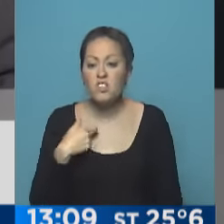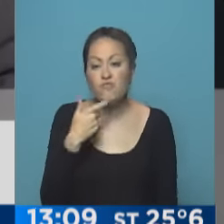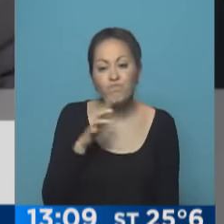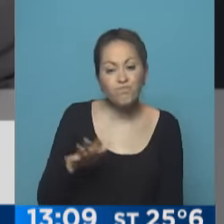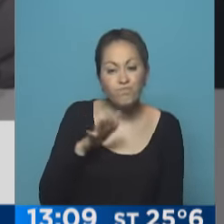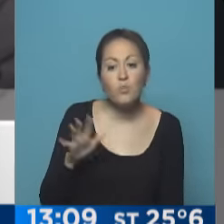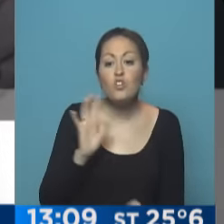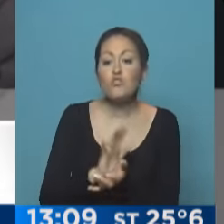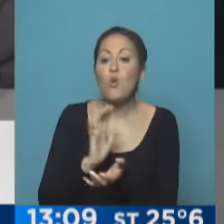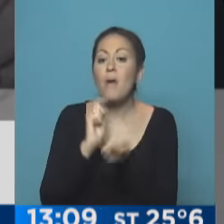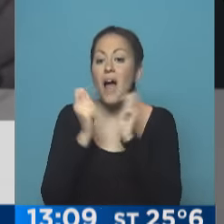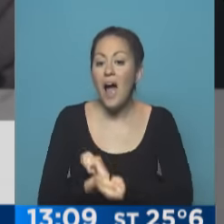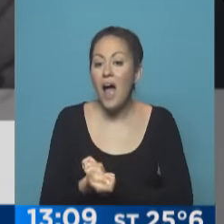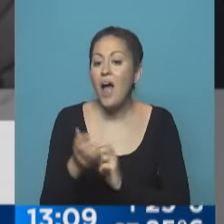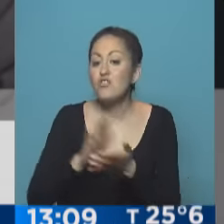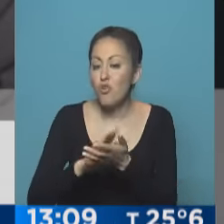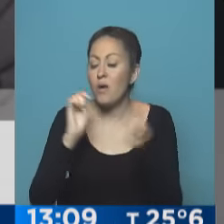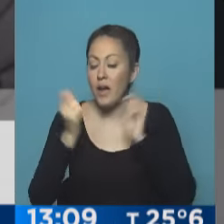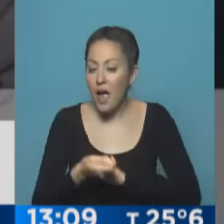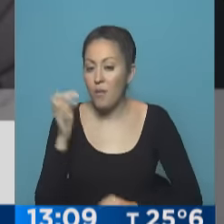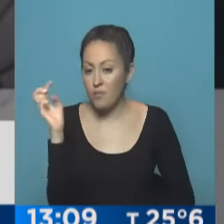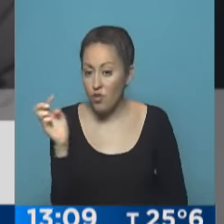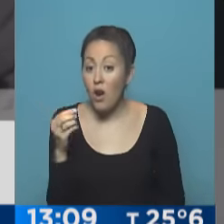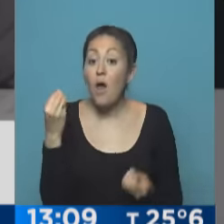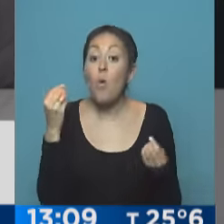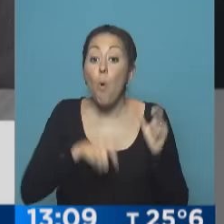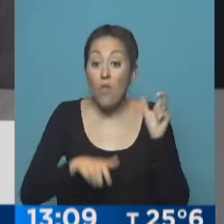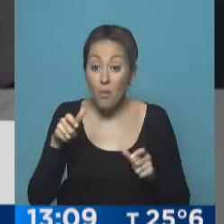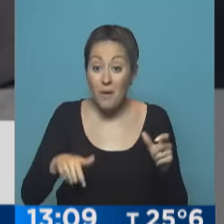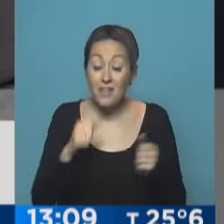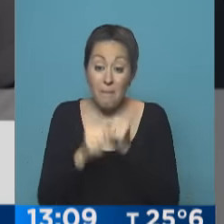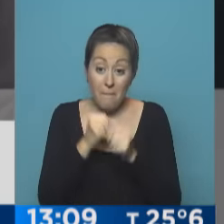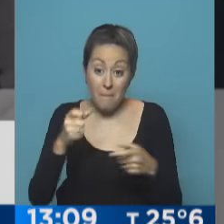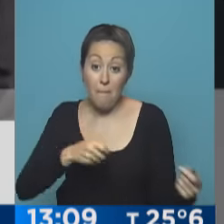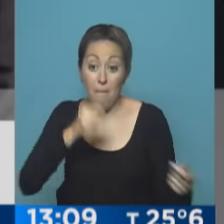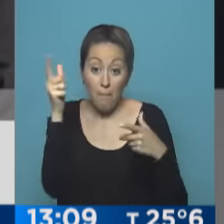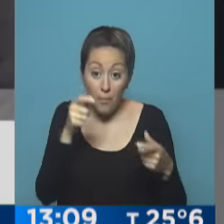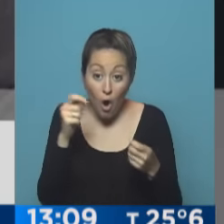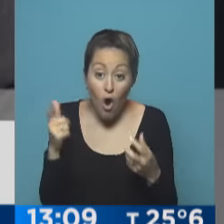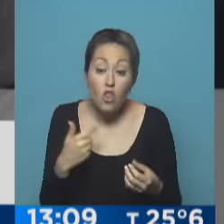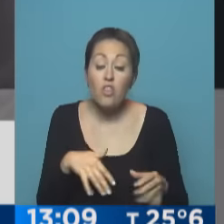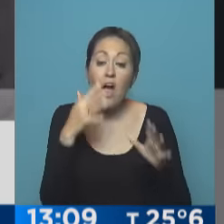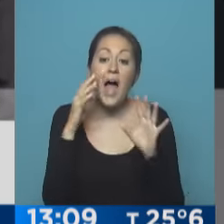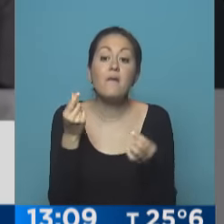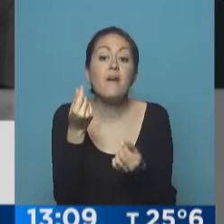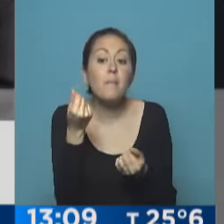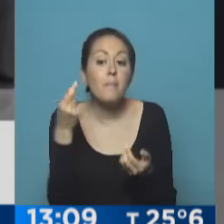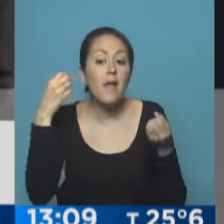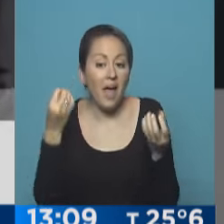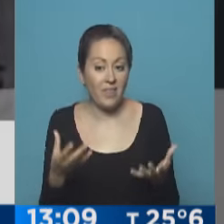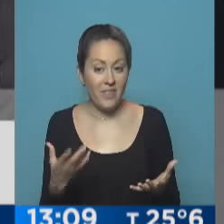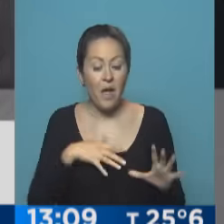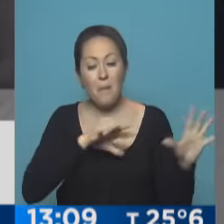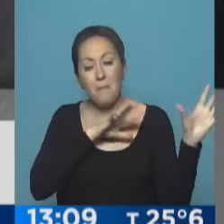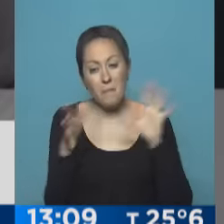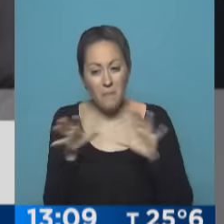sí que el momento que empiecen a liquidar los exportadores Esto va a ser de la mano de un valor del dólar que esté por lo menos más